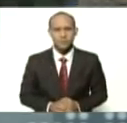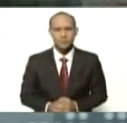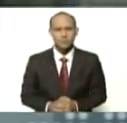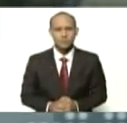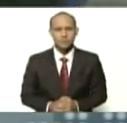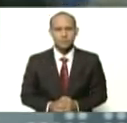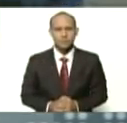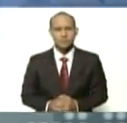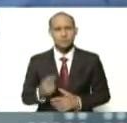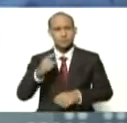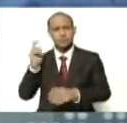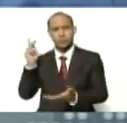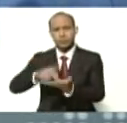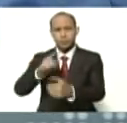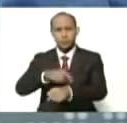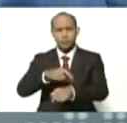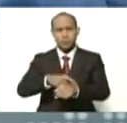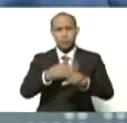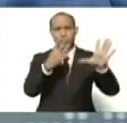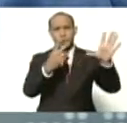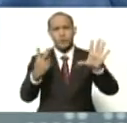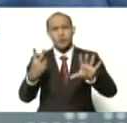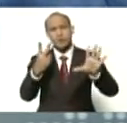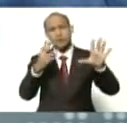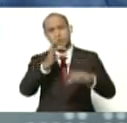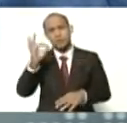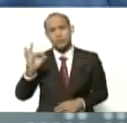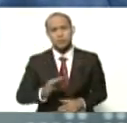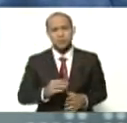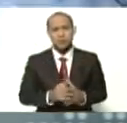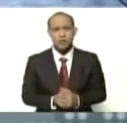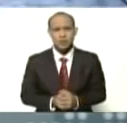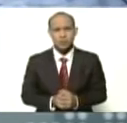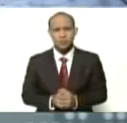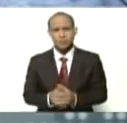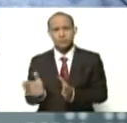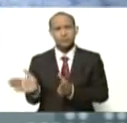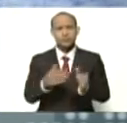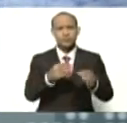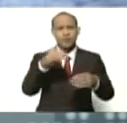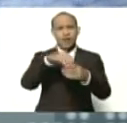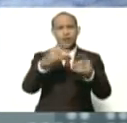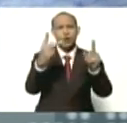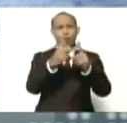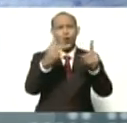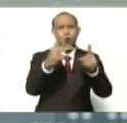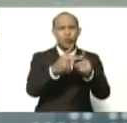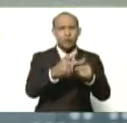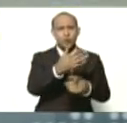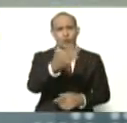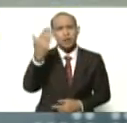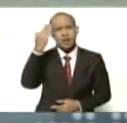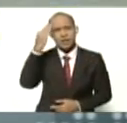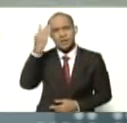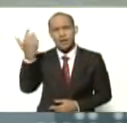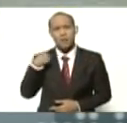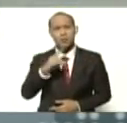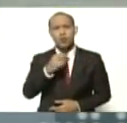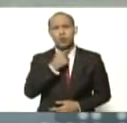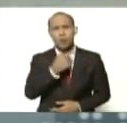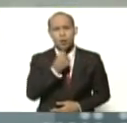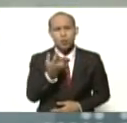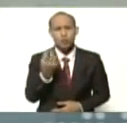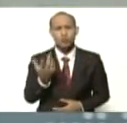llegó un momento que tuvimos 97 % y apartamos hoteles ustedes saben que a mí no me gustó mucho cuando empezamos